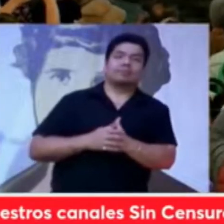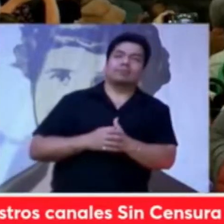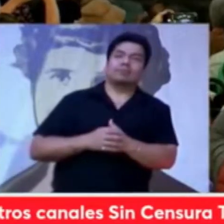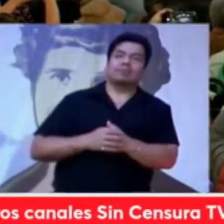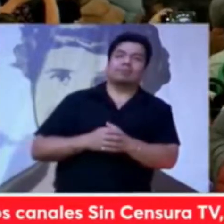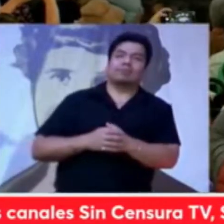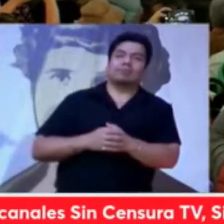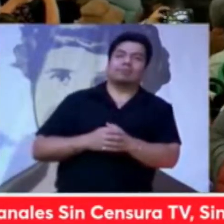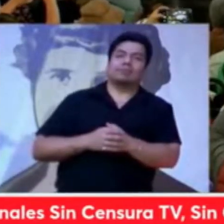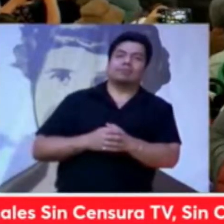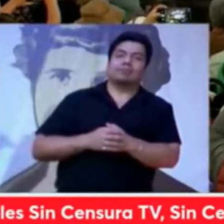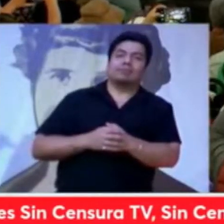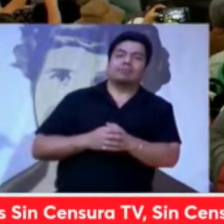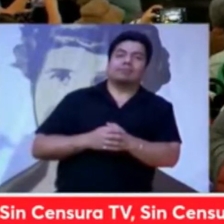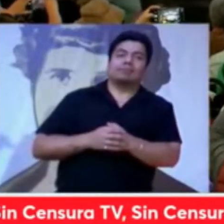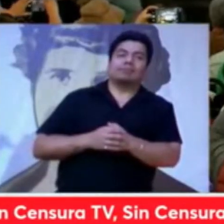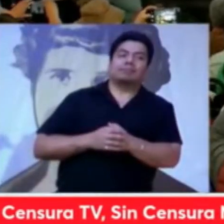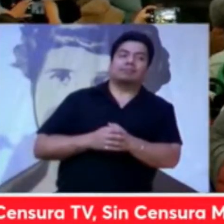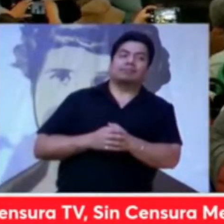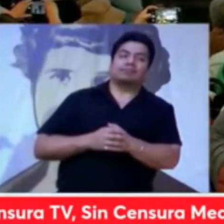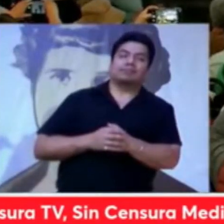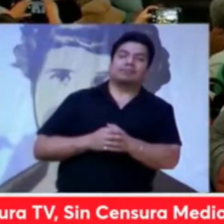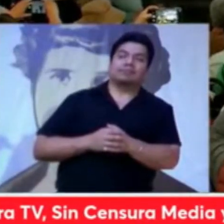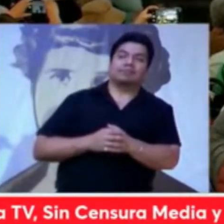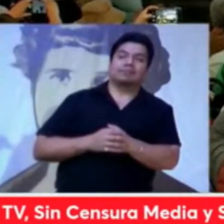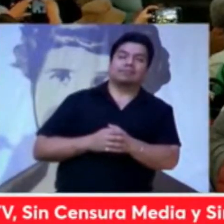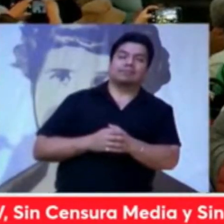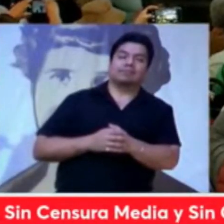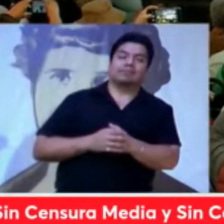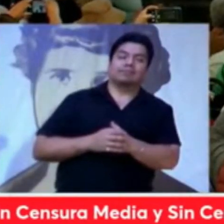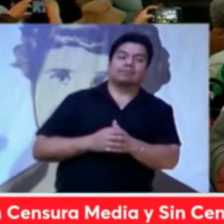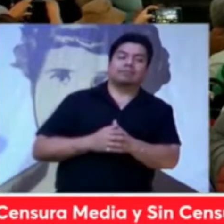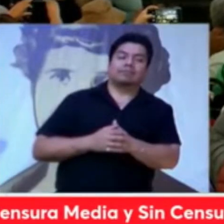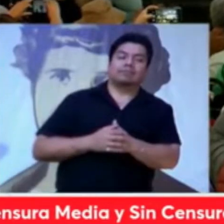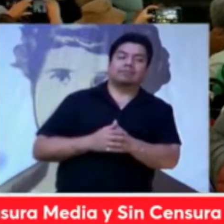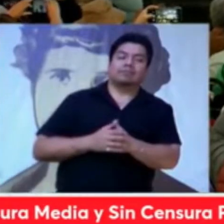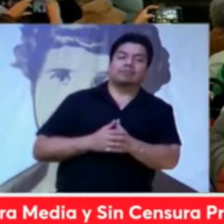adelante es es